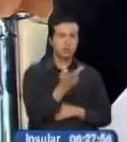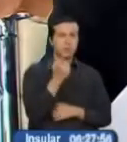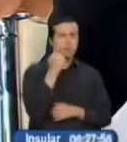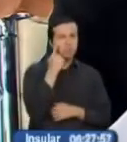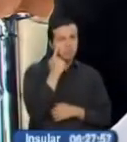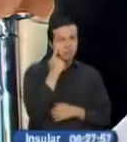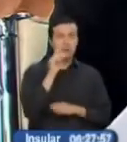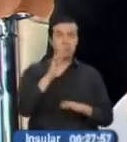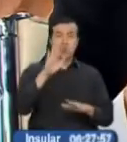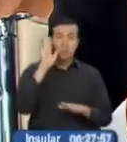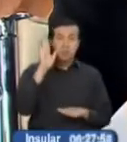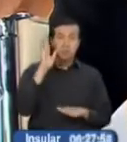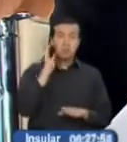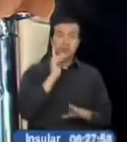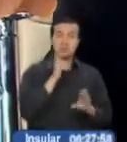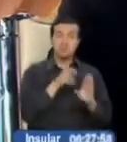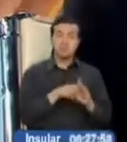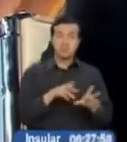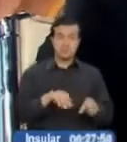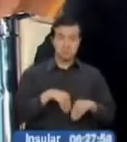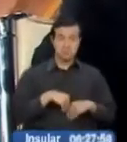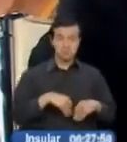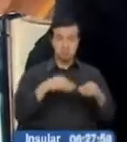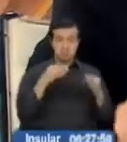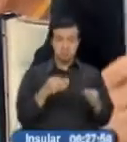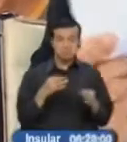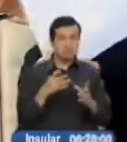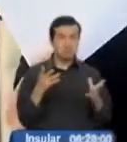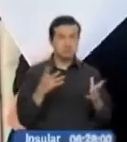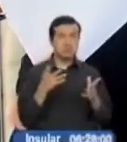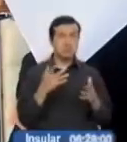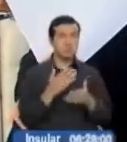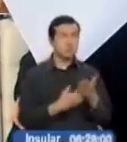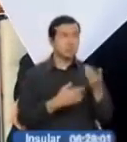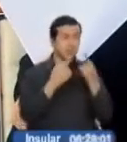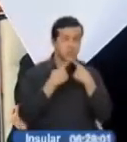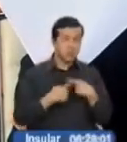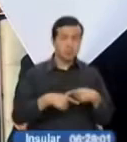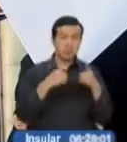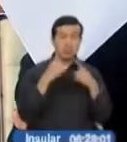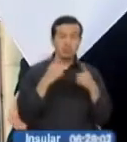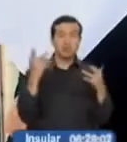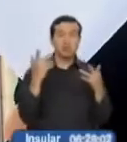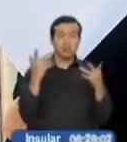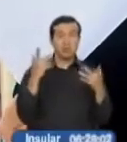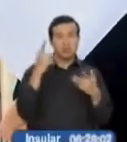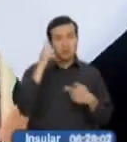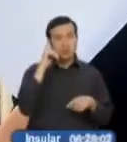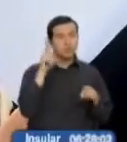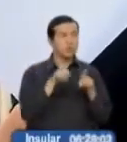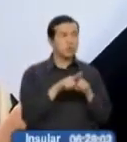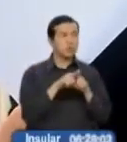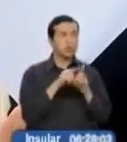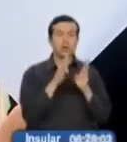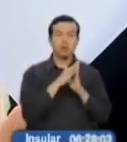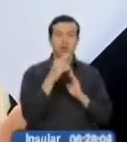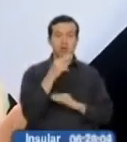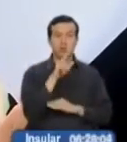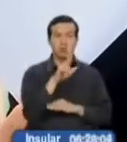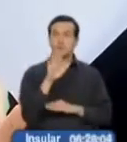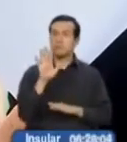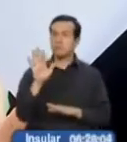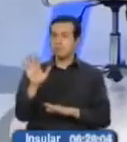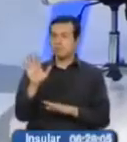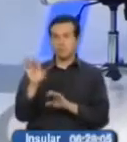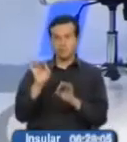hay compromiso ni empoderamiento por estas declaraciones que se pueden haber llegado en Hábitat 3. No, pero